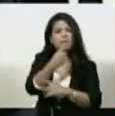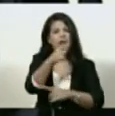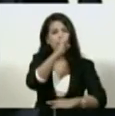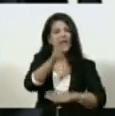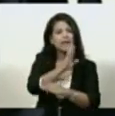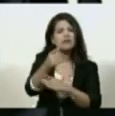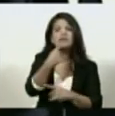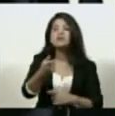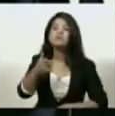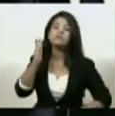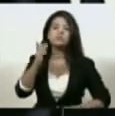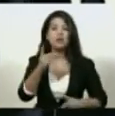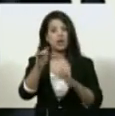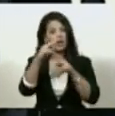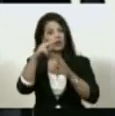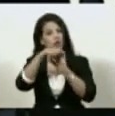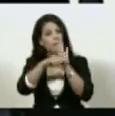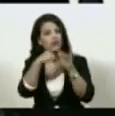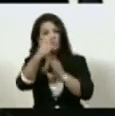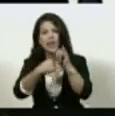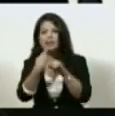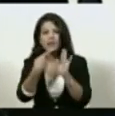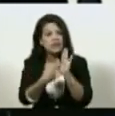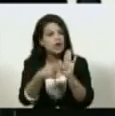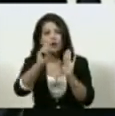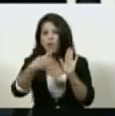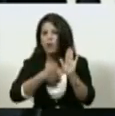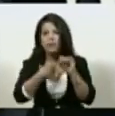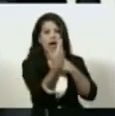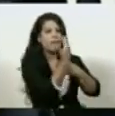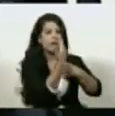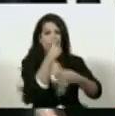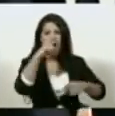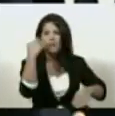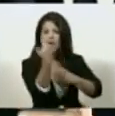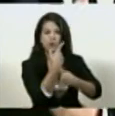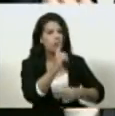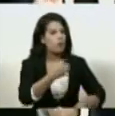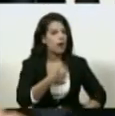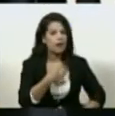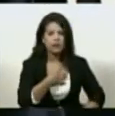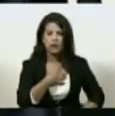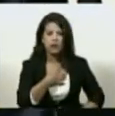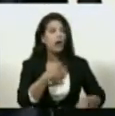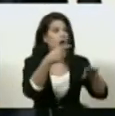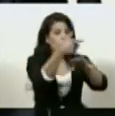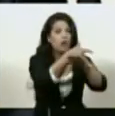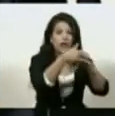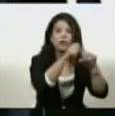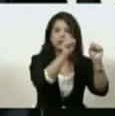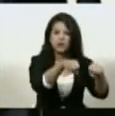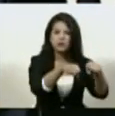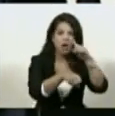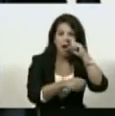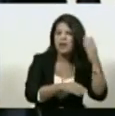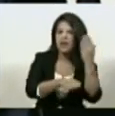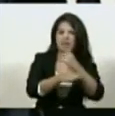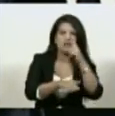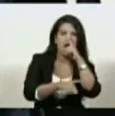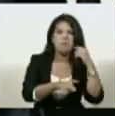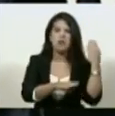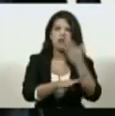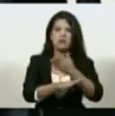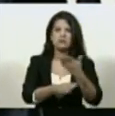de sanciones. Y este gobierno norteamericano está reventando toda el